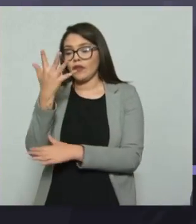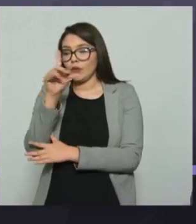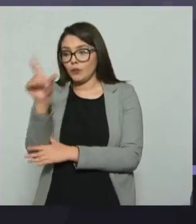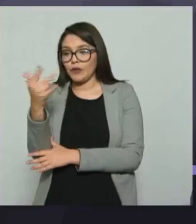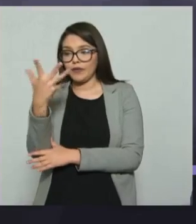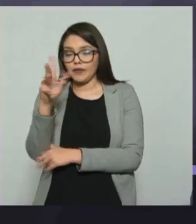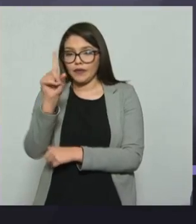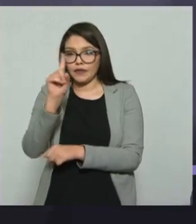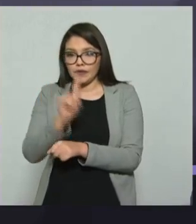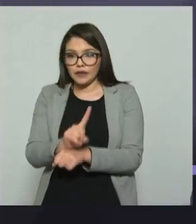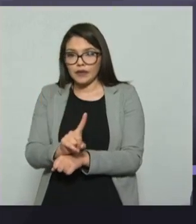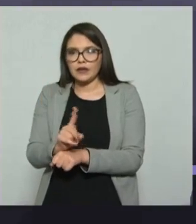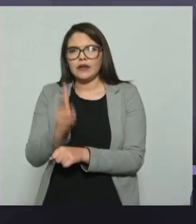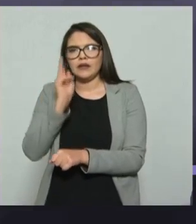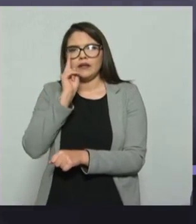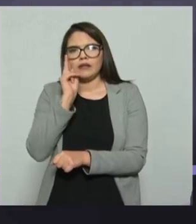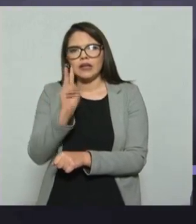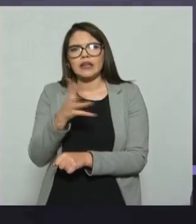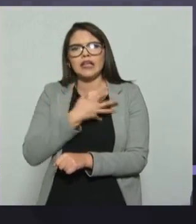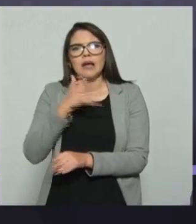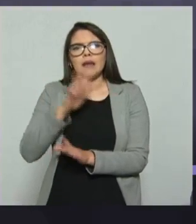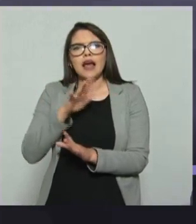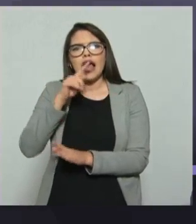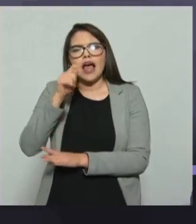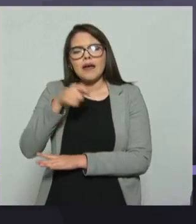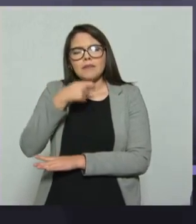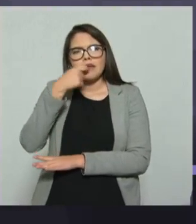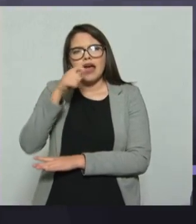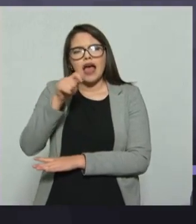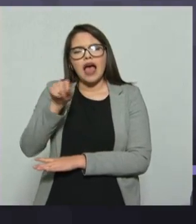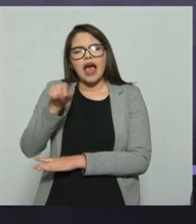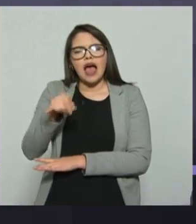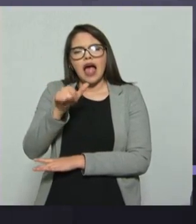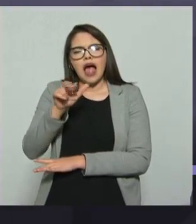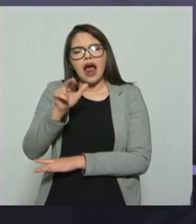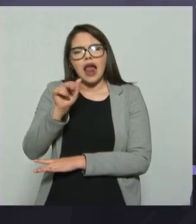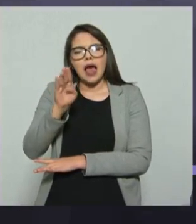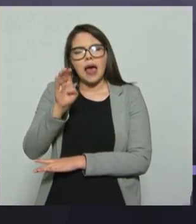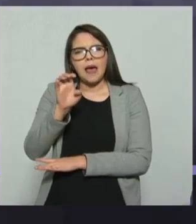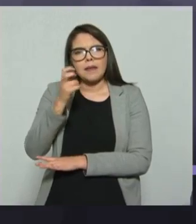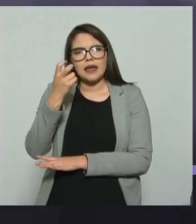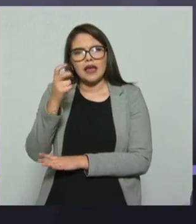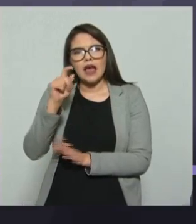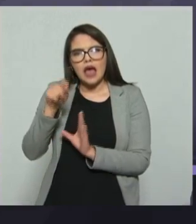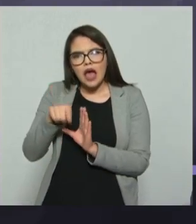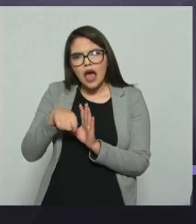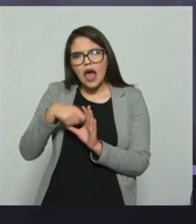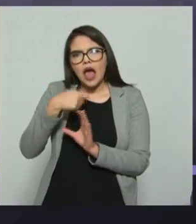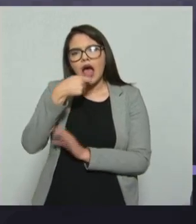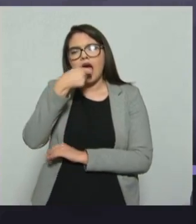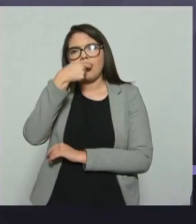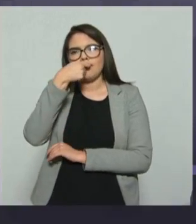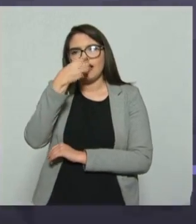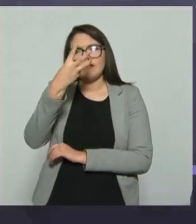de macerar, va a quedarnos un jarabe. De ahí vamos una cucharadita 3 veces al